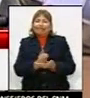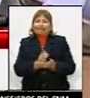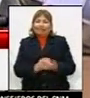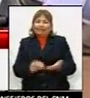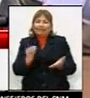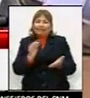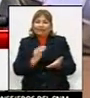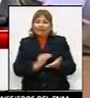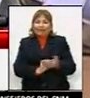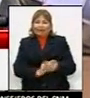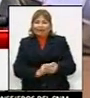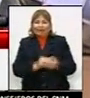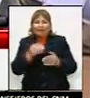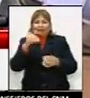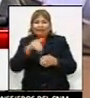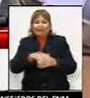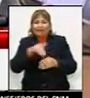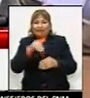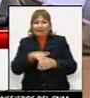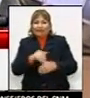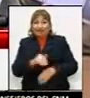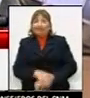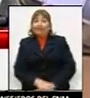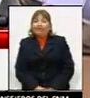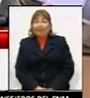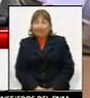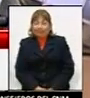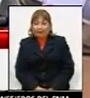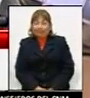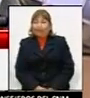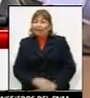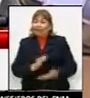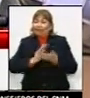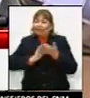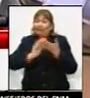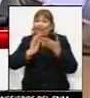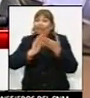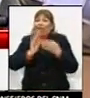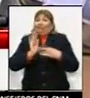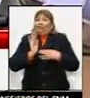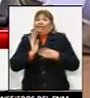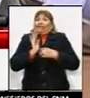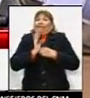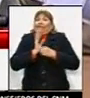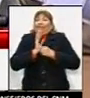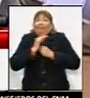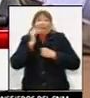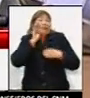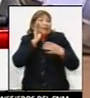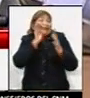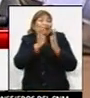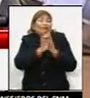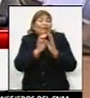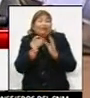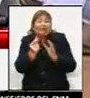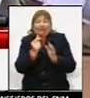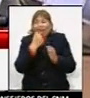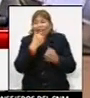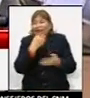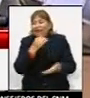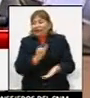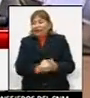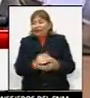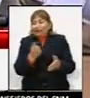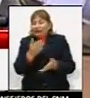al porcentaje de votos. Y discúlpenme porque que haga este ejemplo que es inmediato y que se suele hacer de